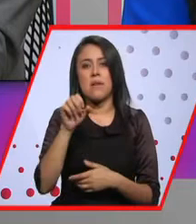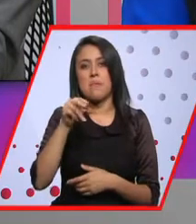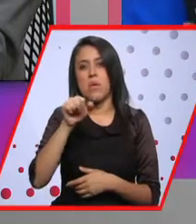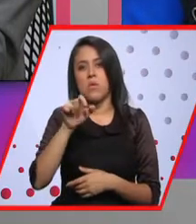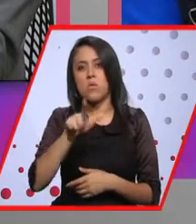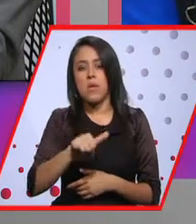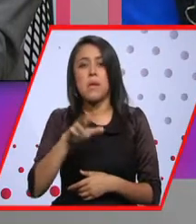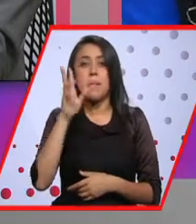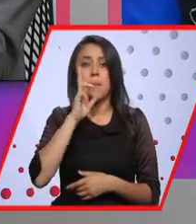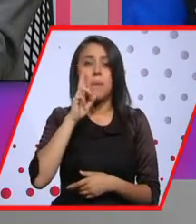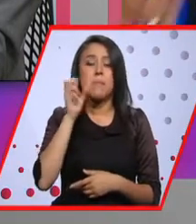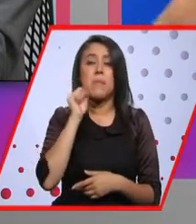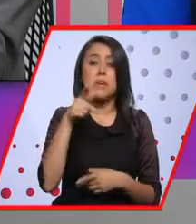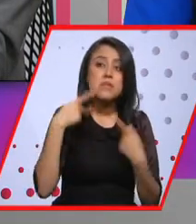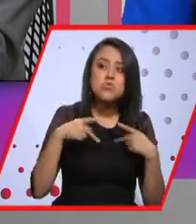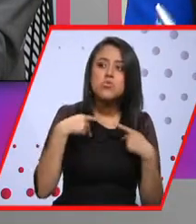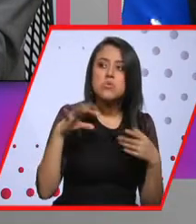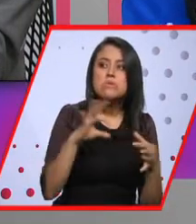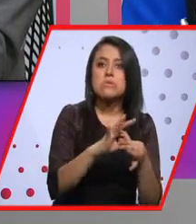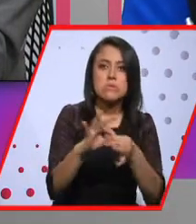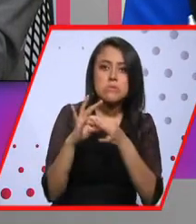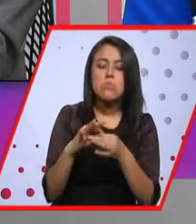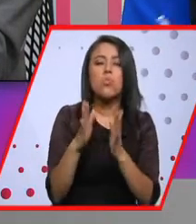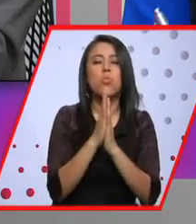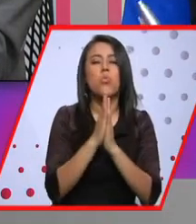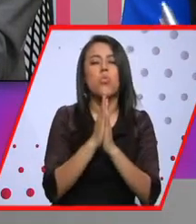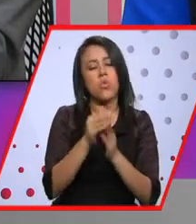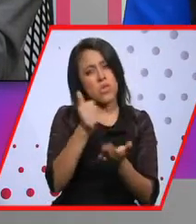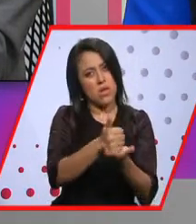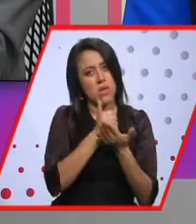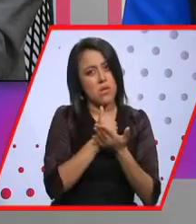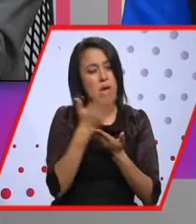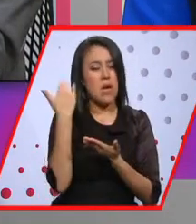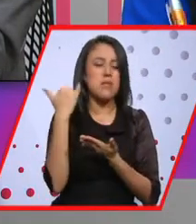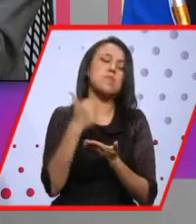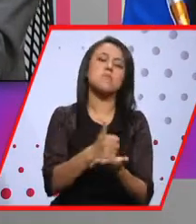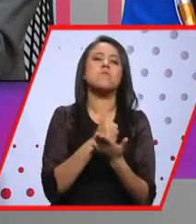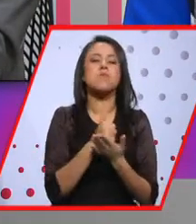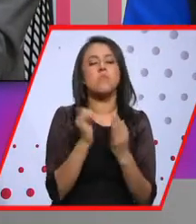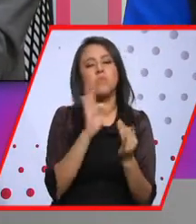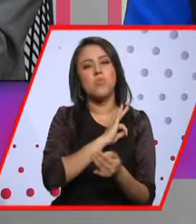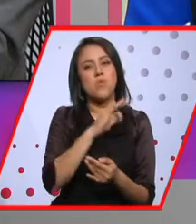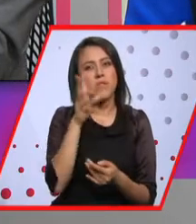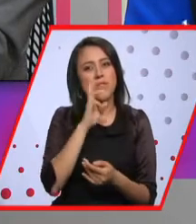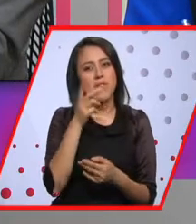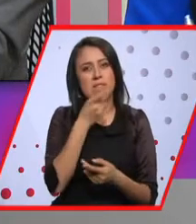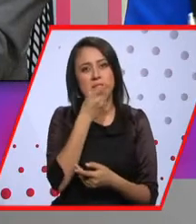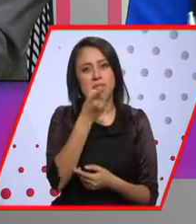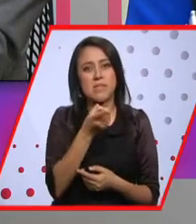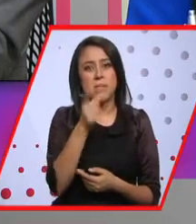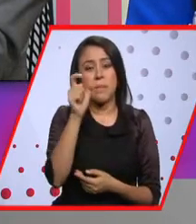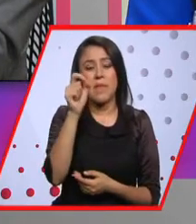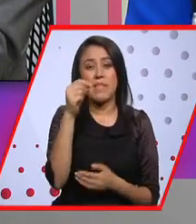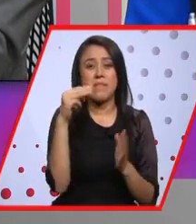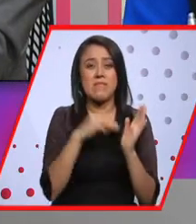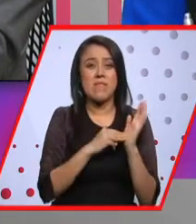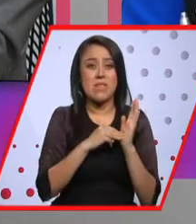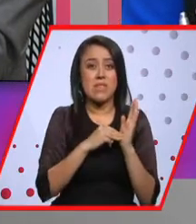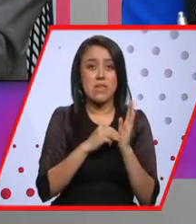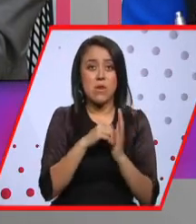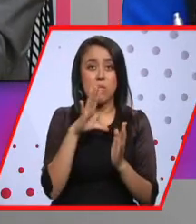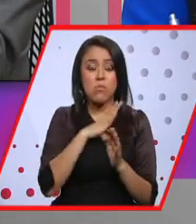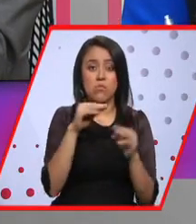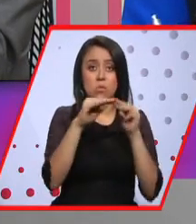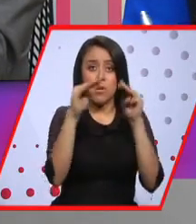buscando a estos aliados que ya nos han apoyado anteriormente para tocar puertas y esperar. ¿$20,000 cuesta una